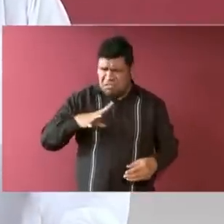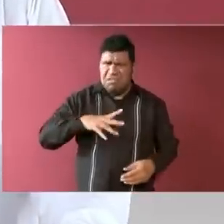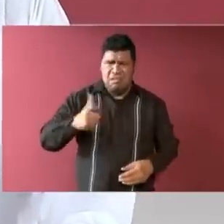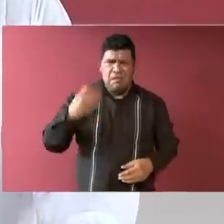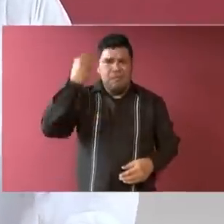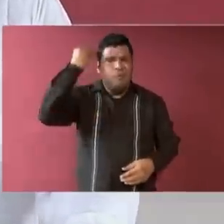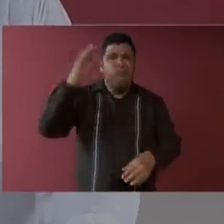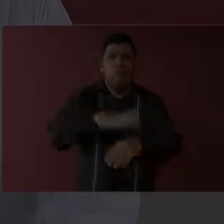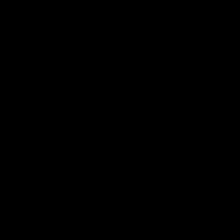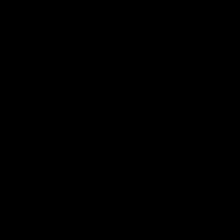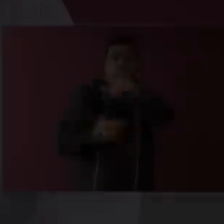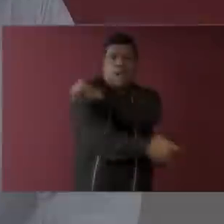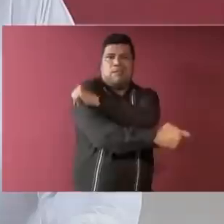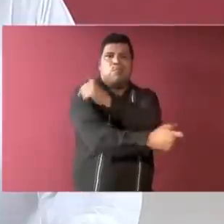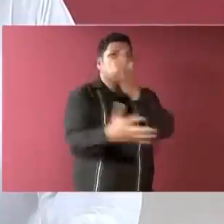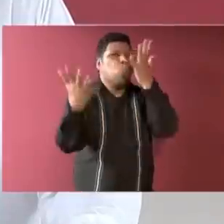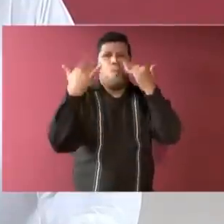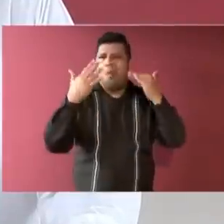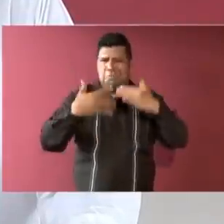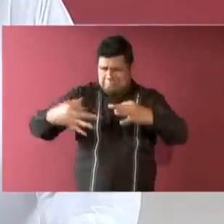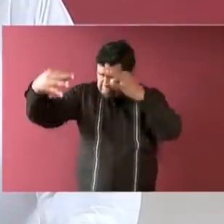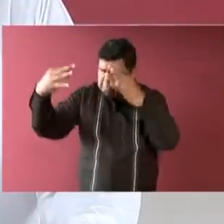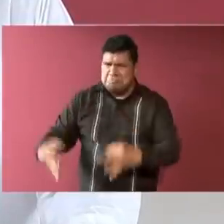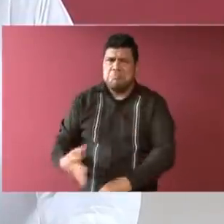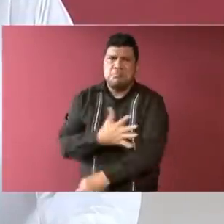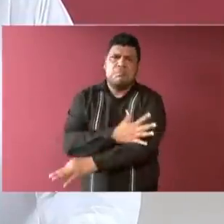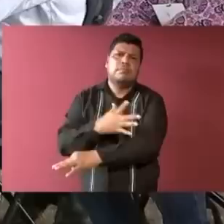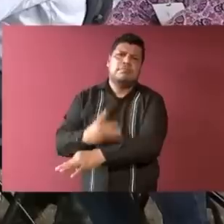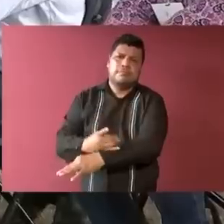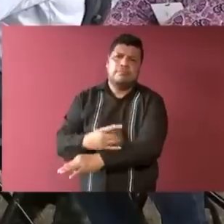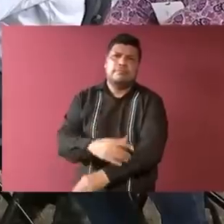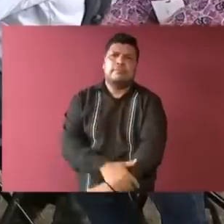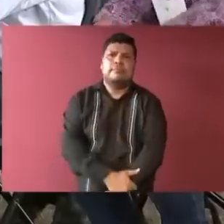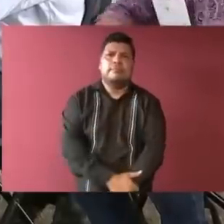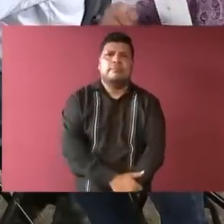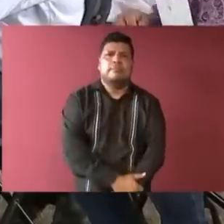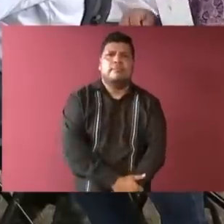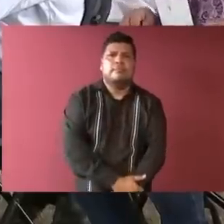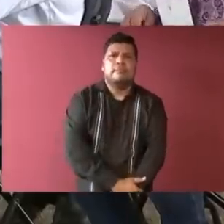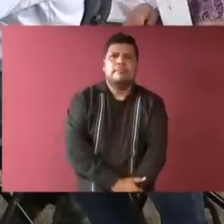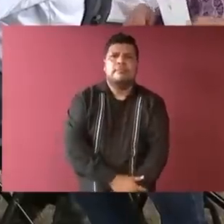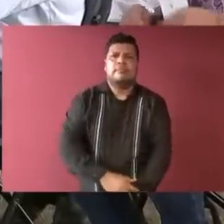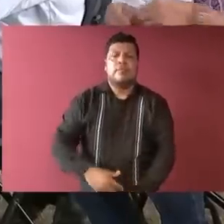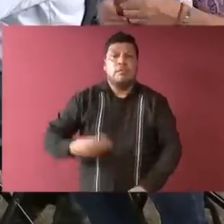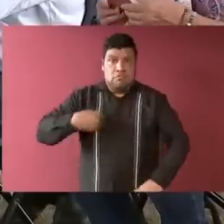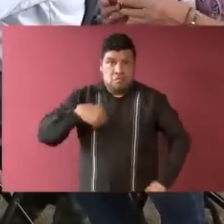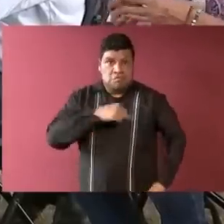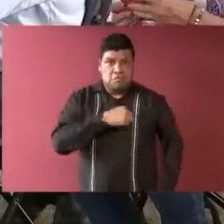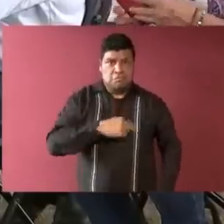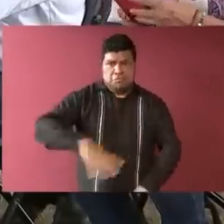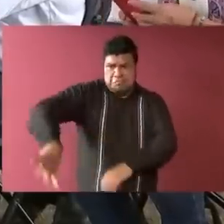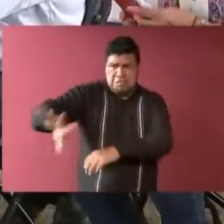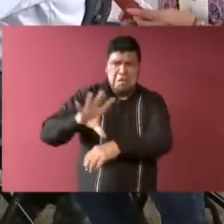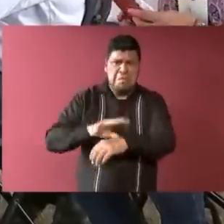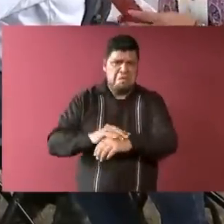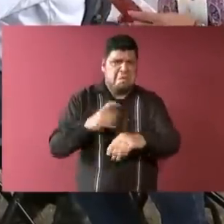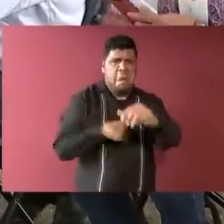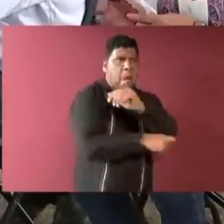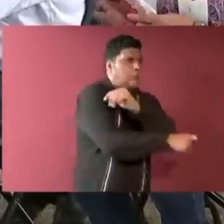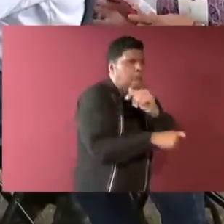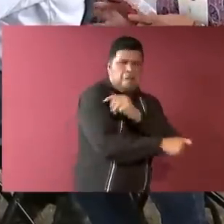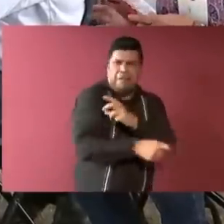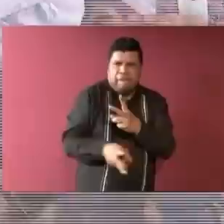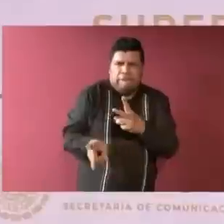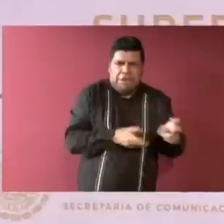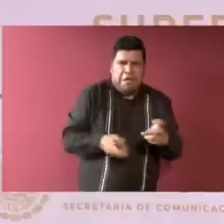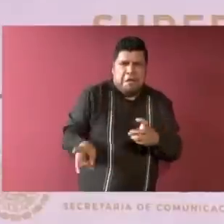hay corrupción. Como vemos, amigos y amigas, el presidente de México en menos de 10